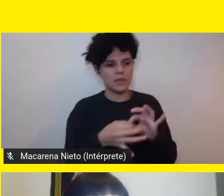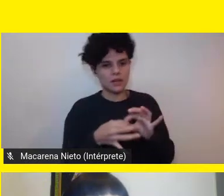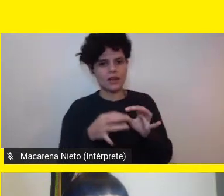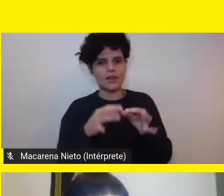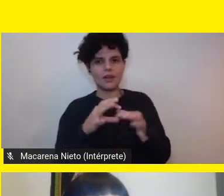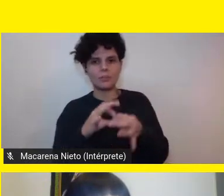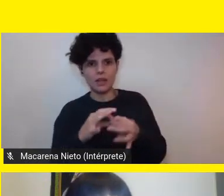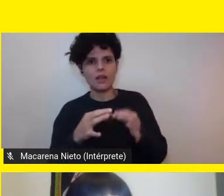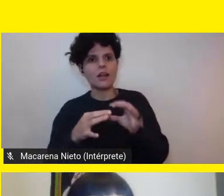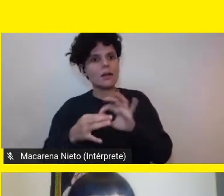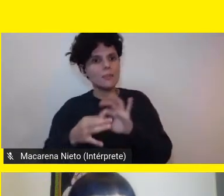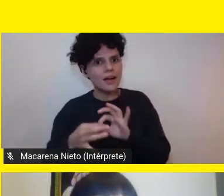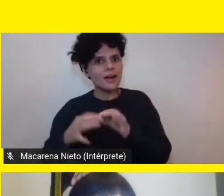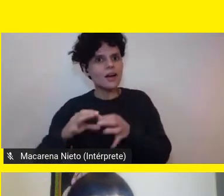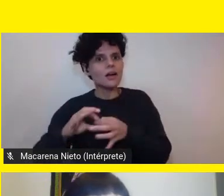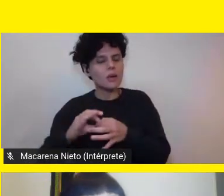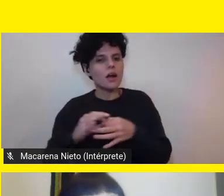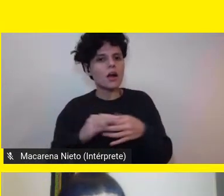pocas,